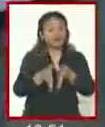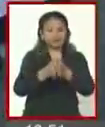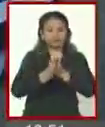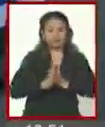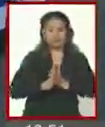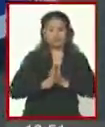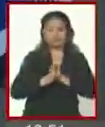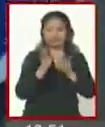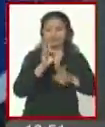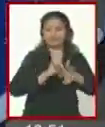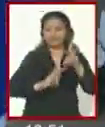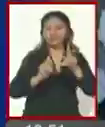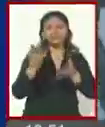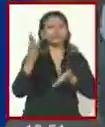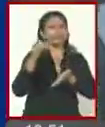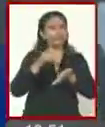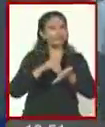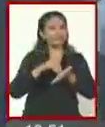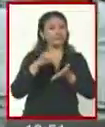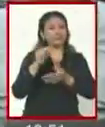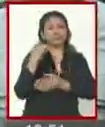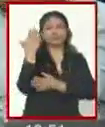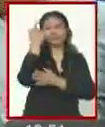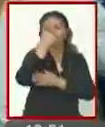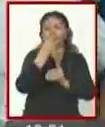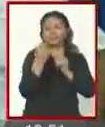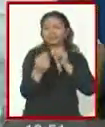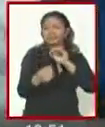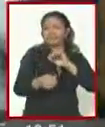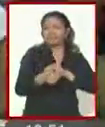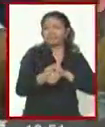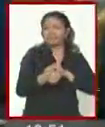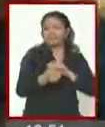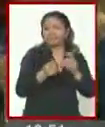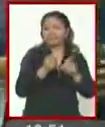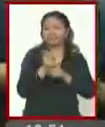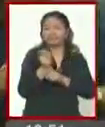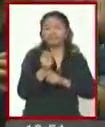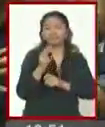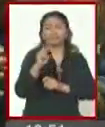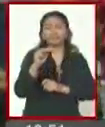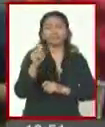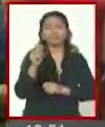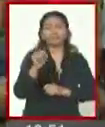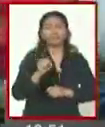pedir que estas personas no vuelvan a encapucharse para evitar dañar la imagen del MAS.